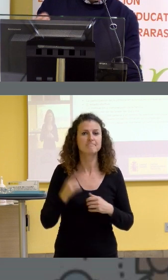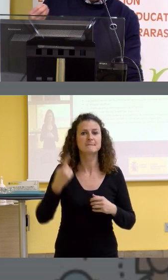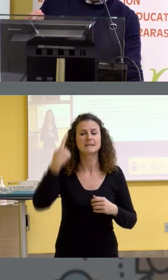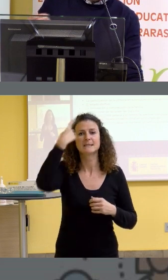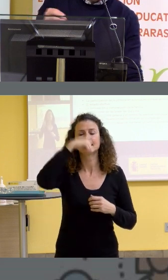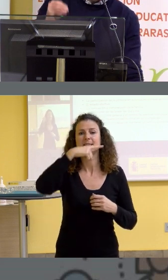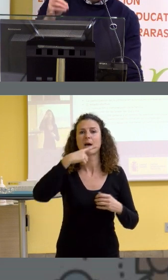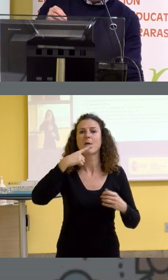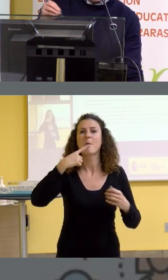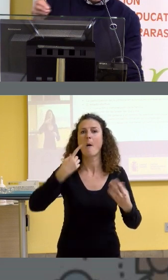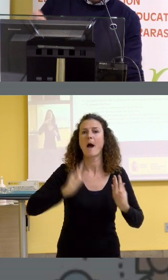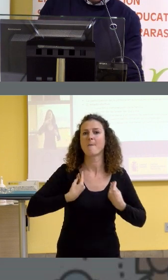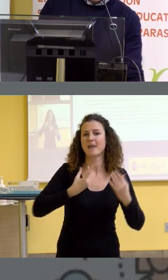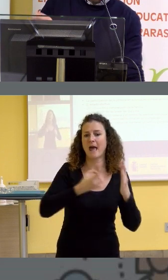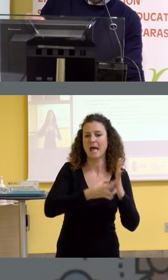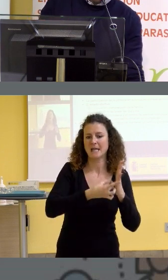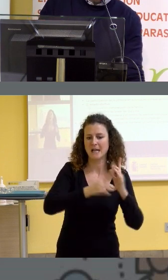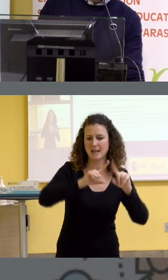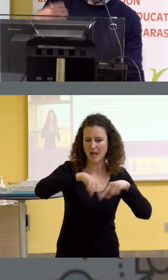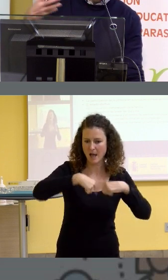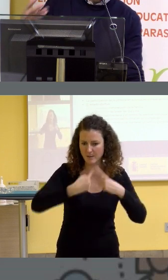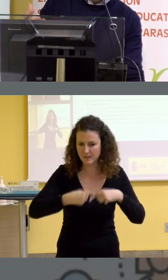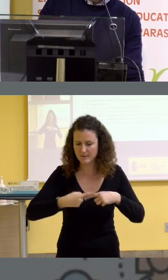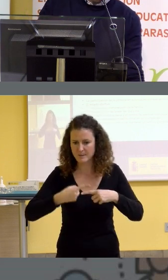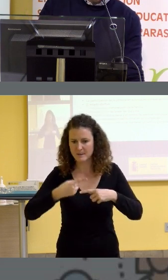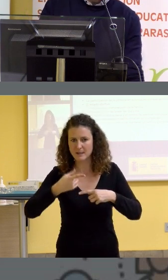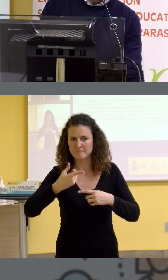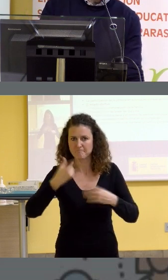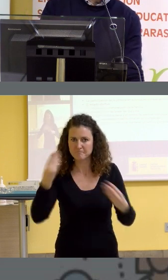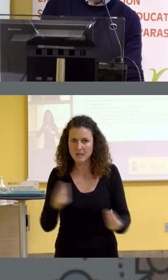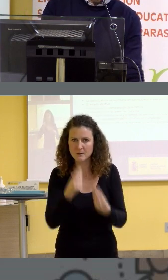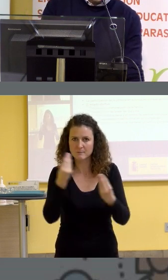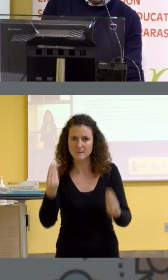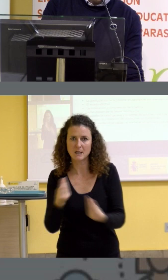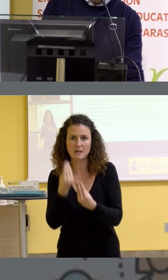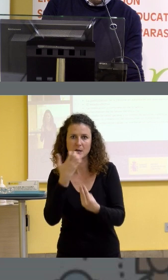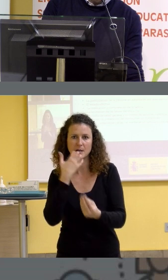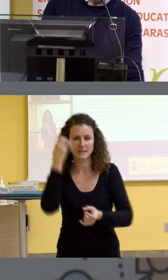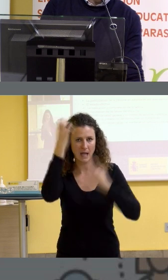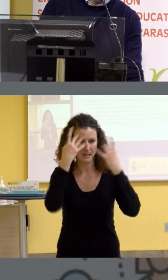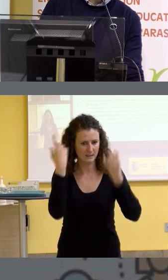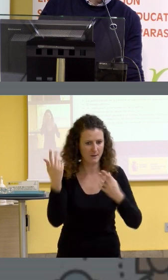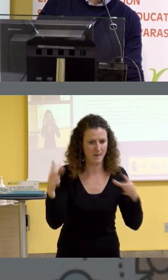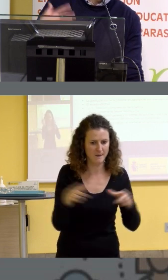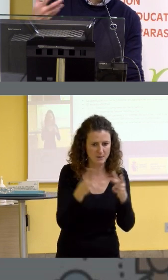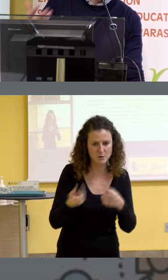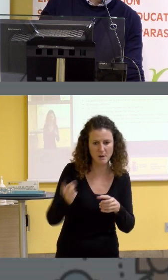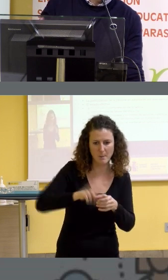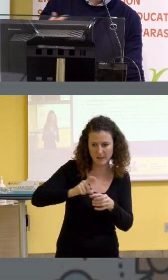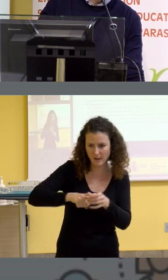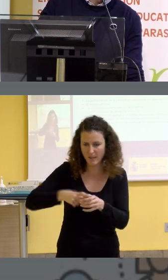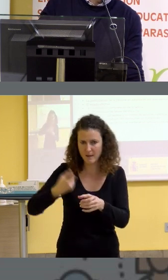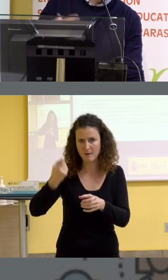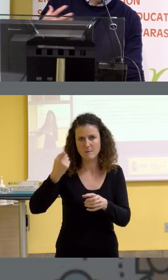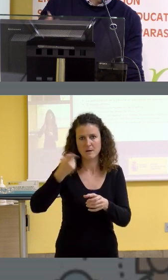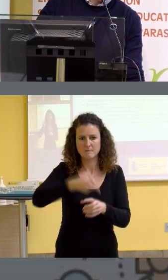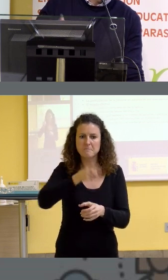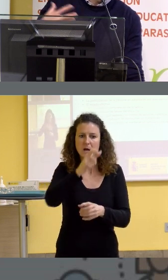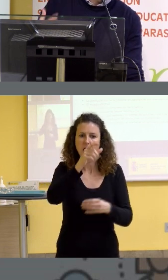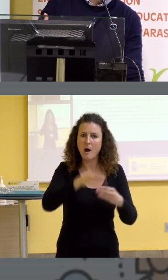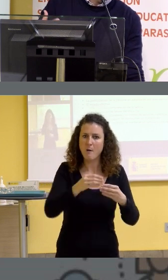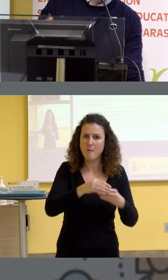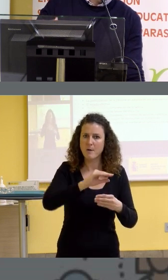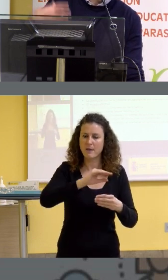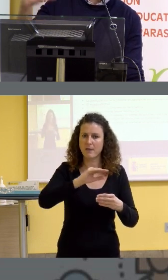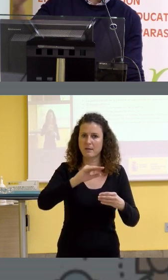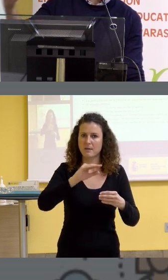Sabemos que la calidad de vida de las personas de las familias mejora en cuanto participan activamente en actividades sociales estimulantes. Sabemos que eso impacta el estado afectivo del paciente, que el estado